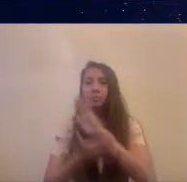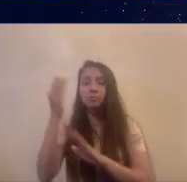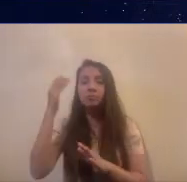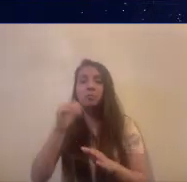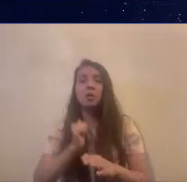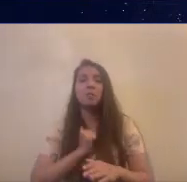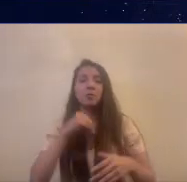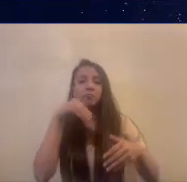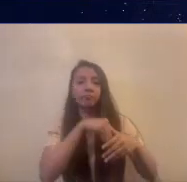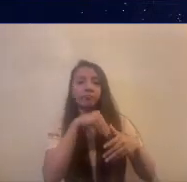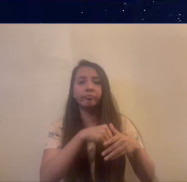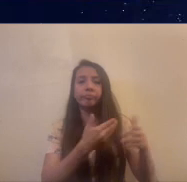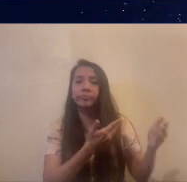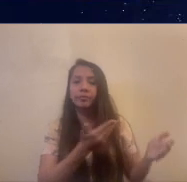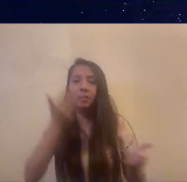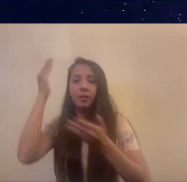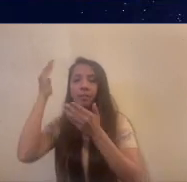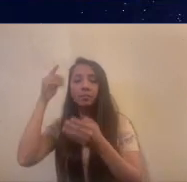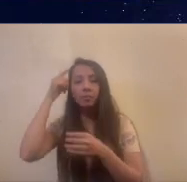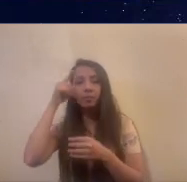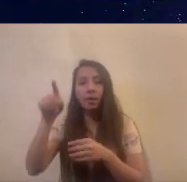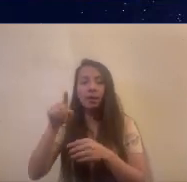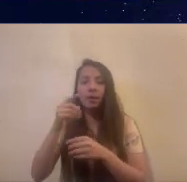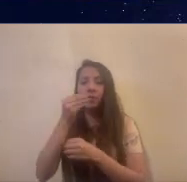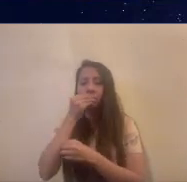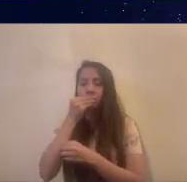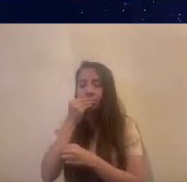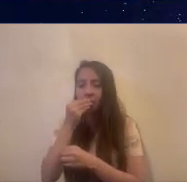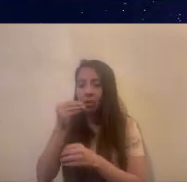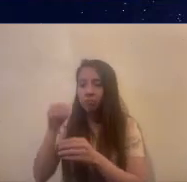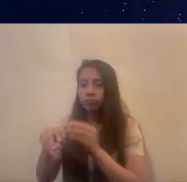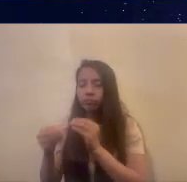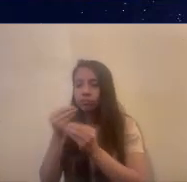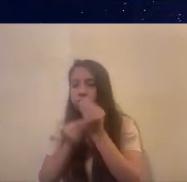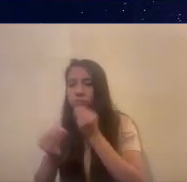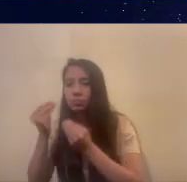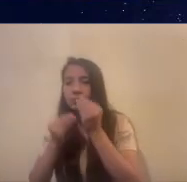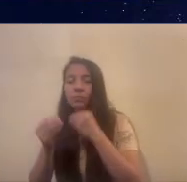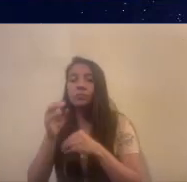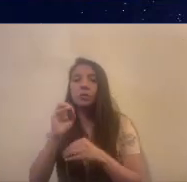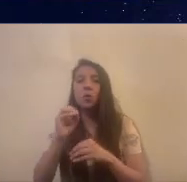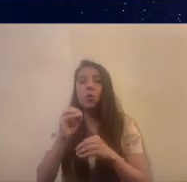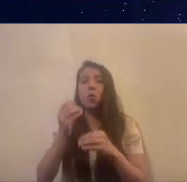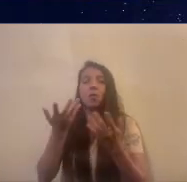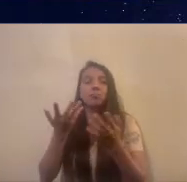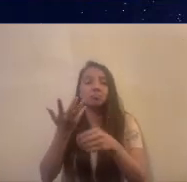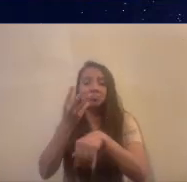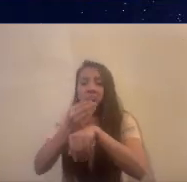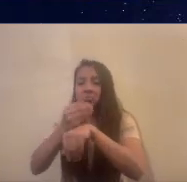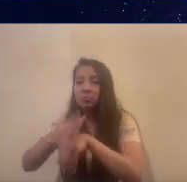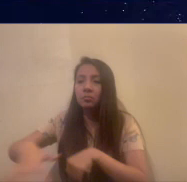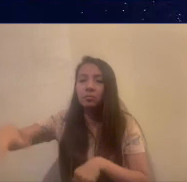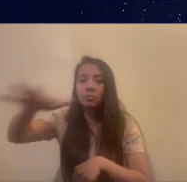de alimento o para el establecimiento de los sistemas de regeneración del